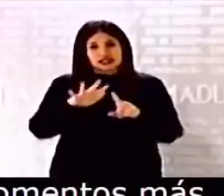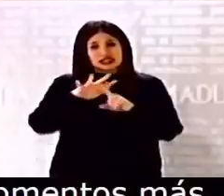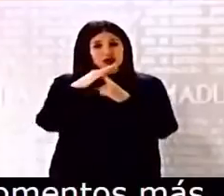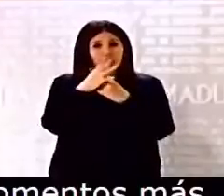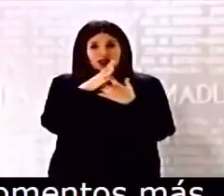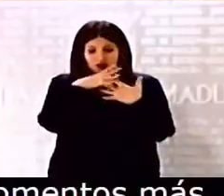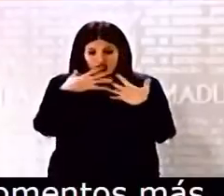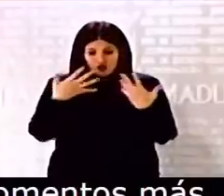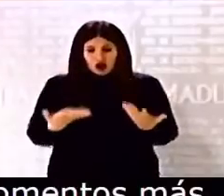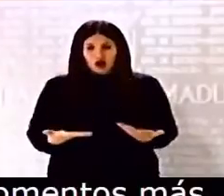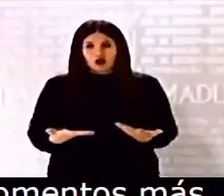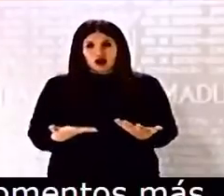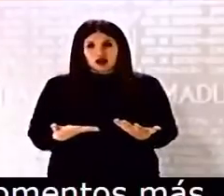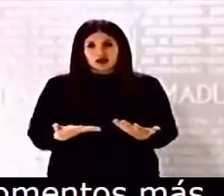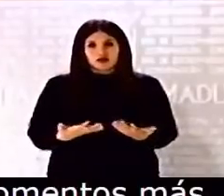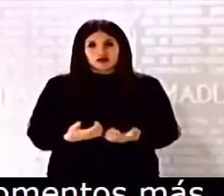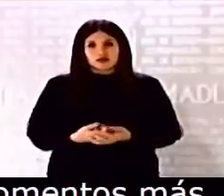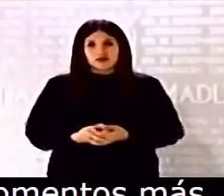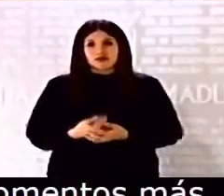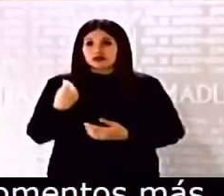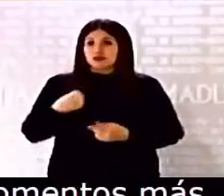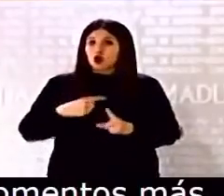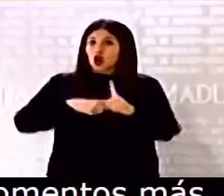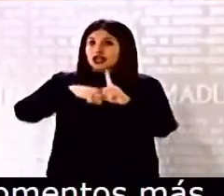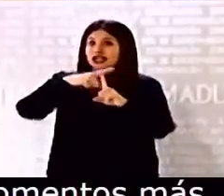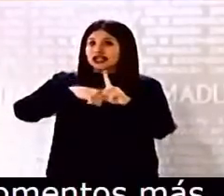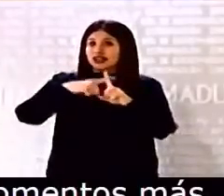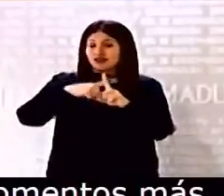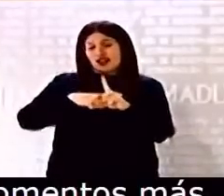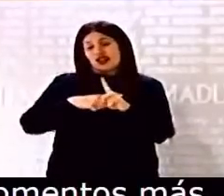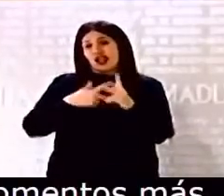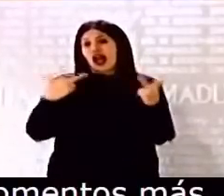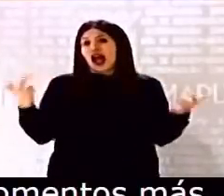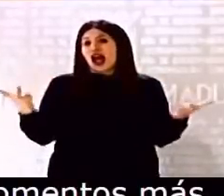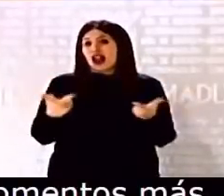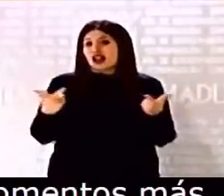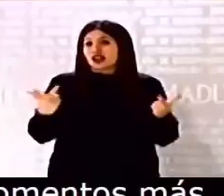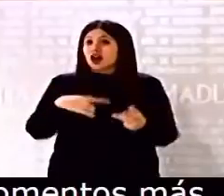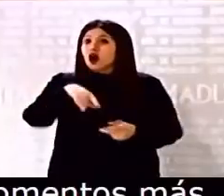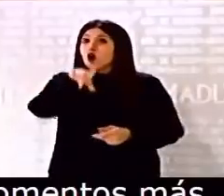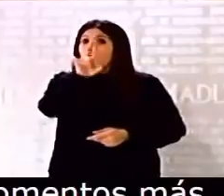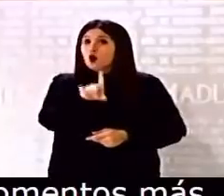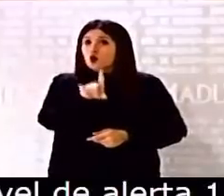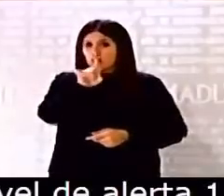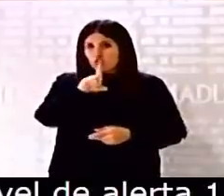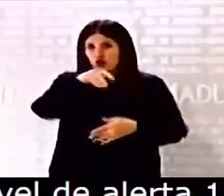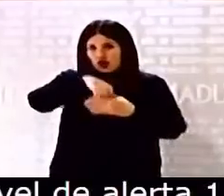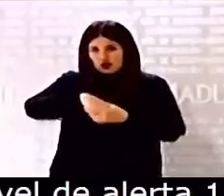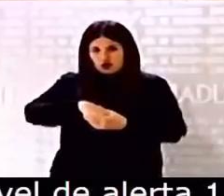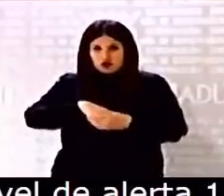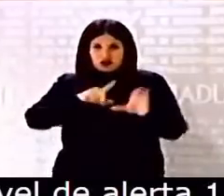esta, con un nivel de alerta 1 en nuestra comunidad, lo que nos permite vacunar